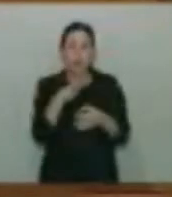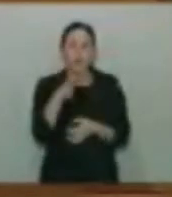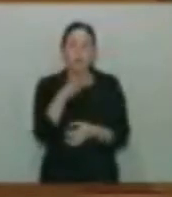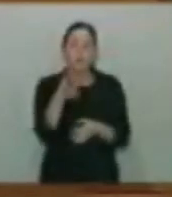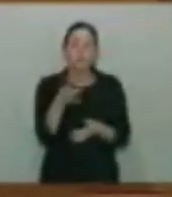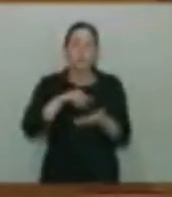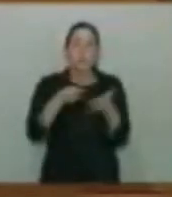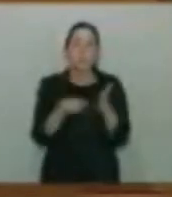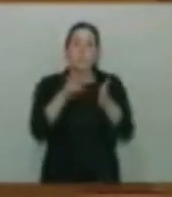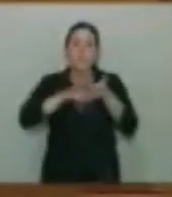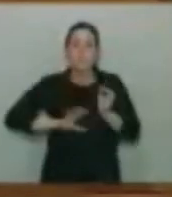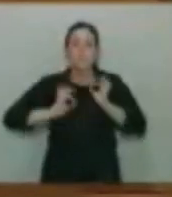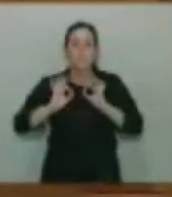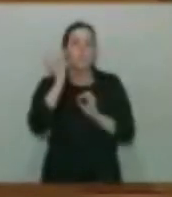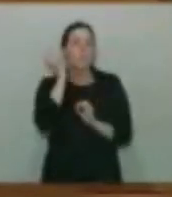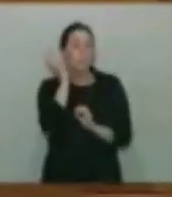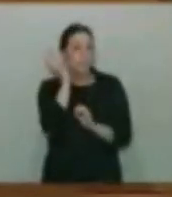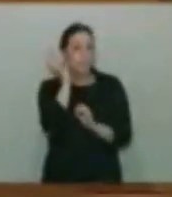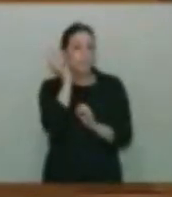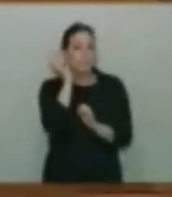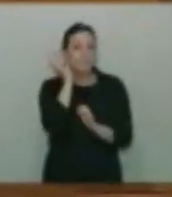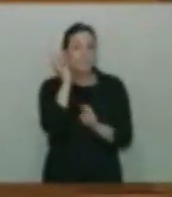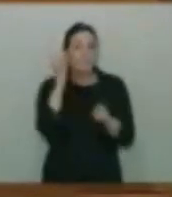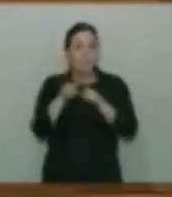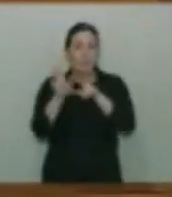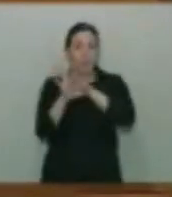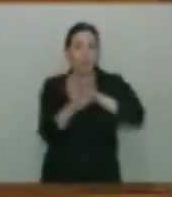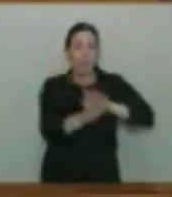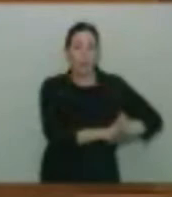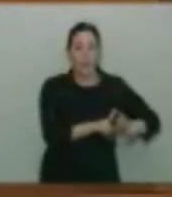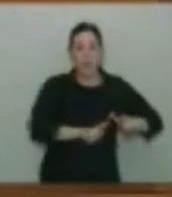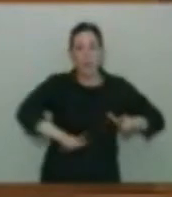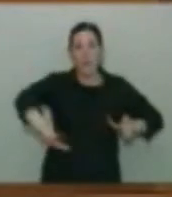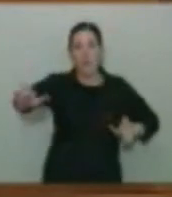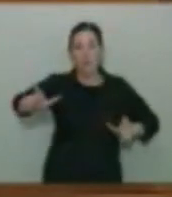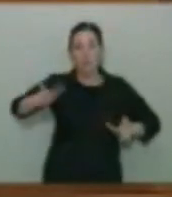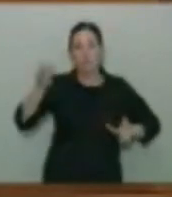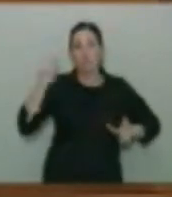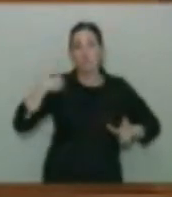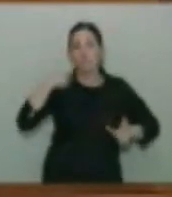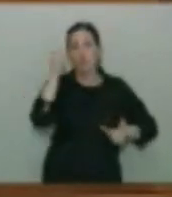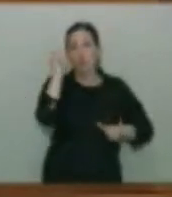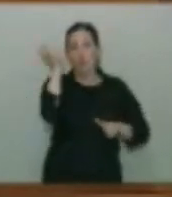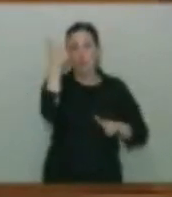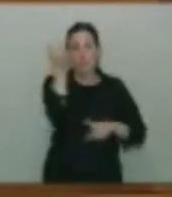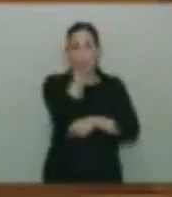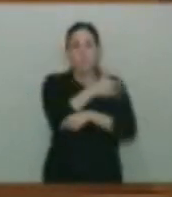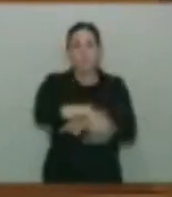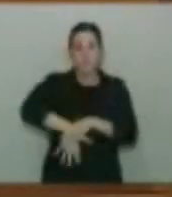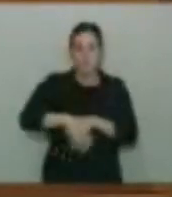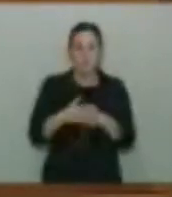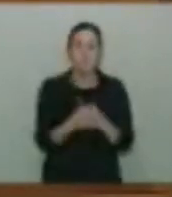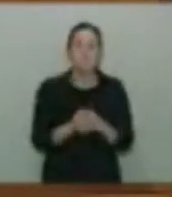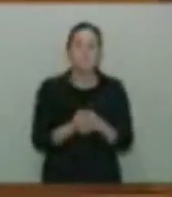plan específico femenino, en este caso, se aparta de este concepto de la transversalidad.